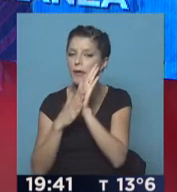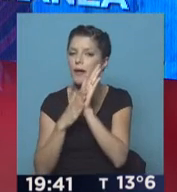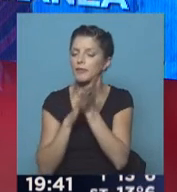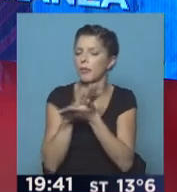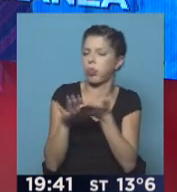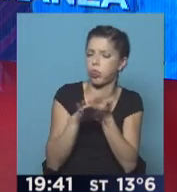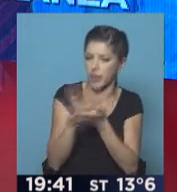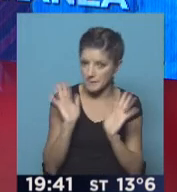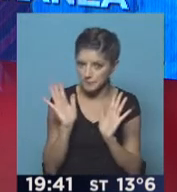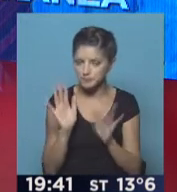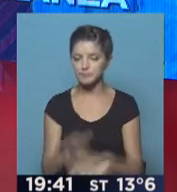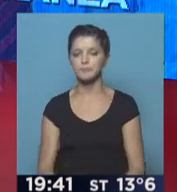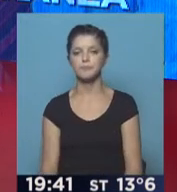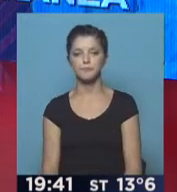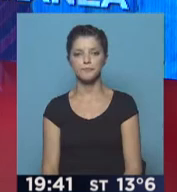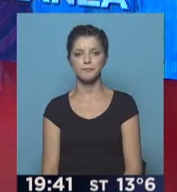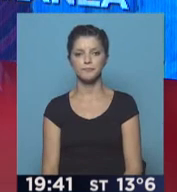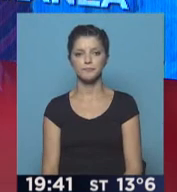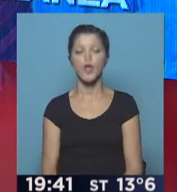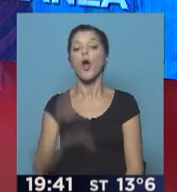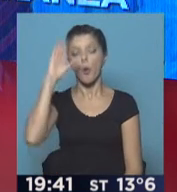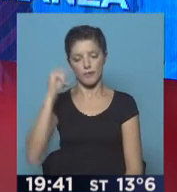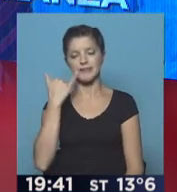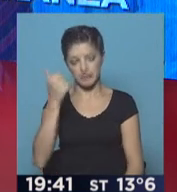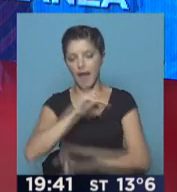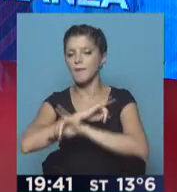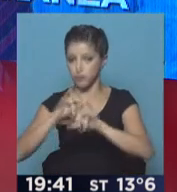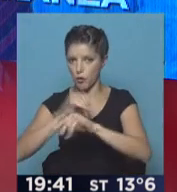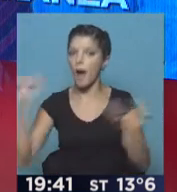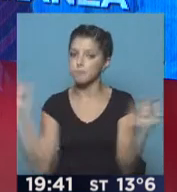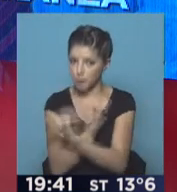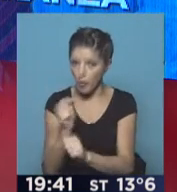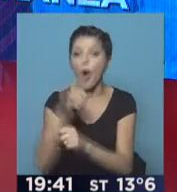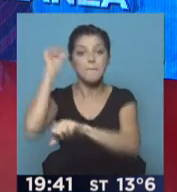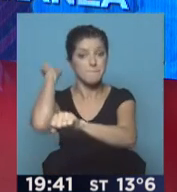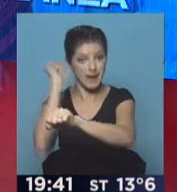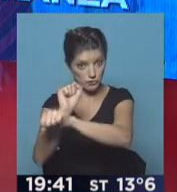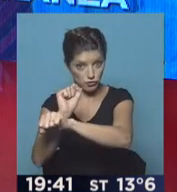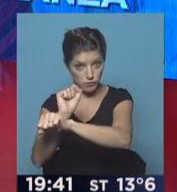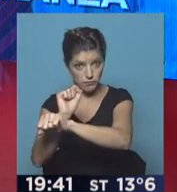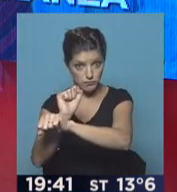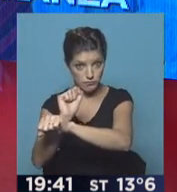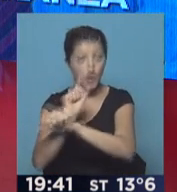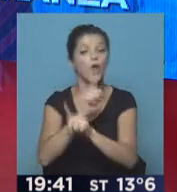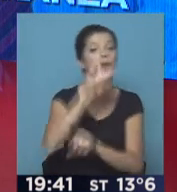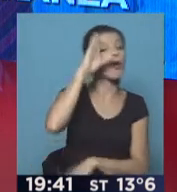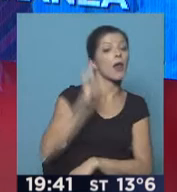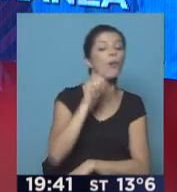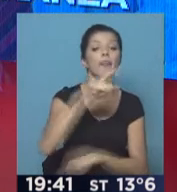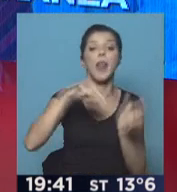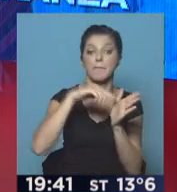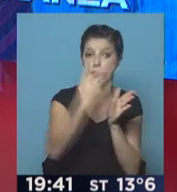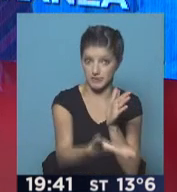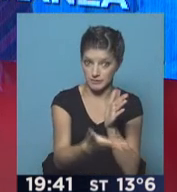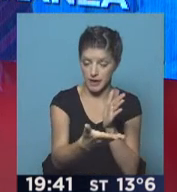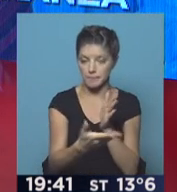delito de enriquecimiento. El juez Rafecas ya dispuso también su detención en conjunto con la del juez provincial en general Rodríguez y lo citó